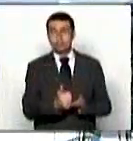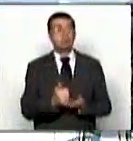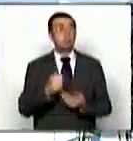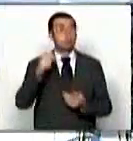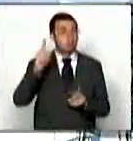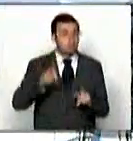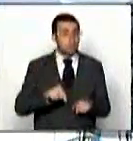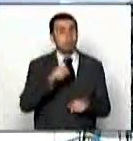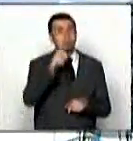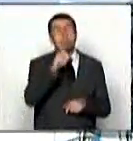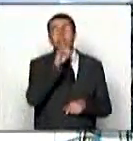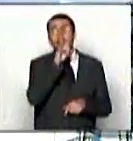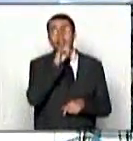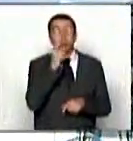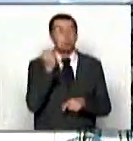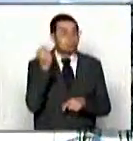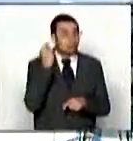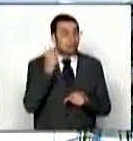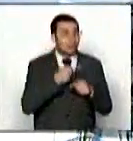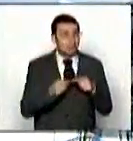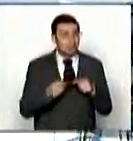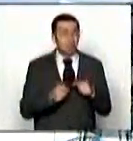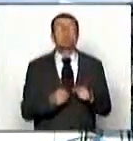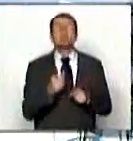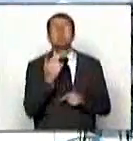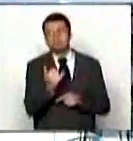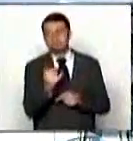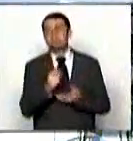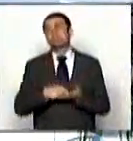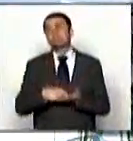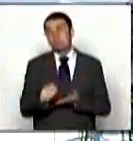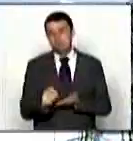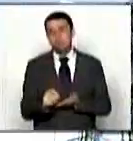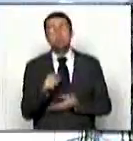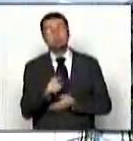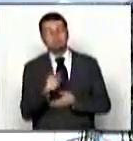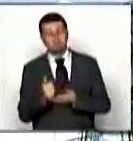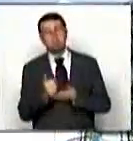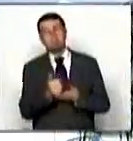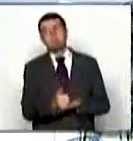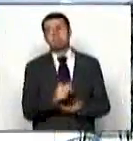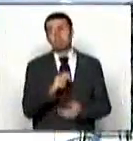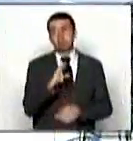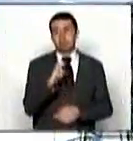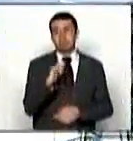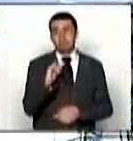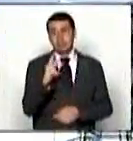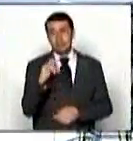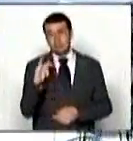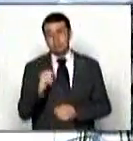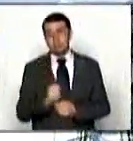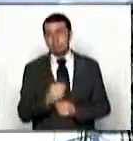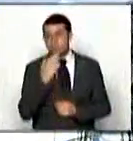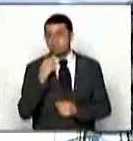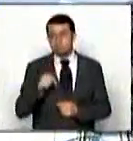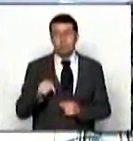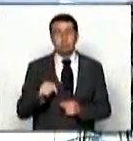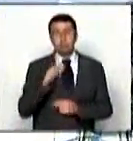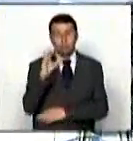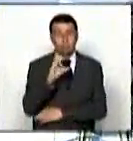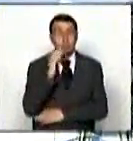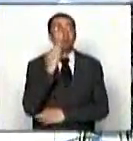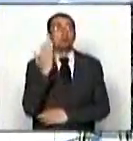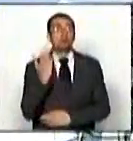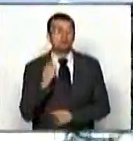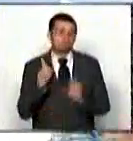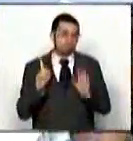semana ha sido aprobado el Reiki como terapia alternativa. Vamos a ver en Colombia cuánto, aquí somos muy atrasados en todo y con tantas